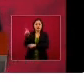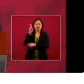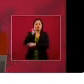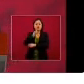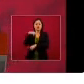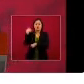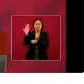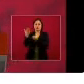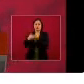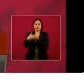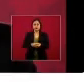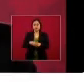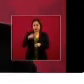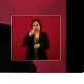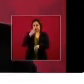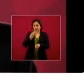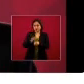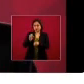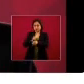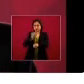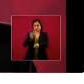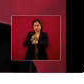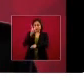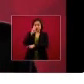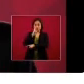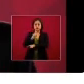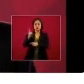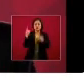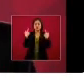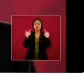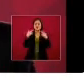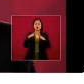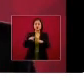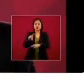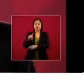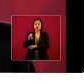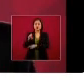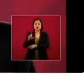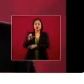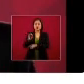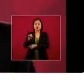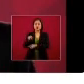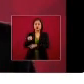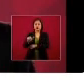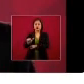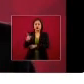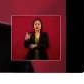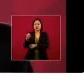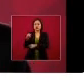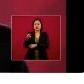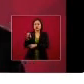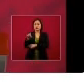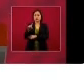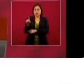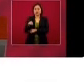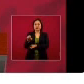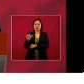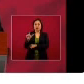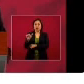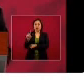tengan un poco de memoria porque se les está olvidando todo lo que ella hizo tanto cuanto tanto